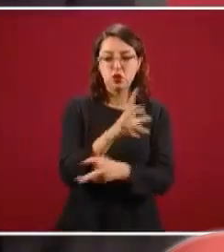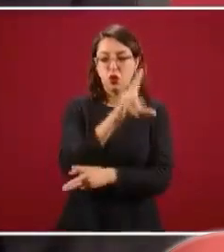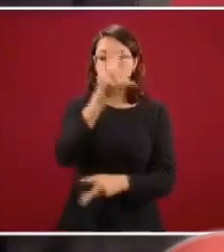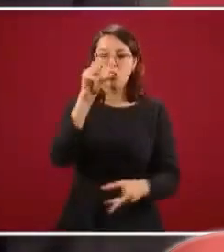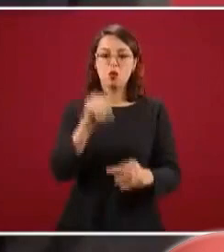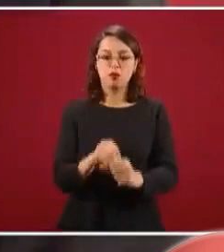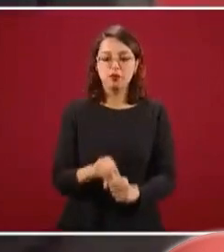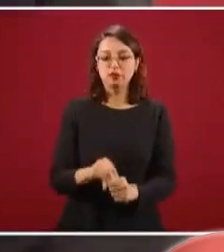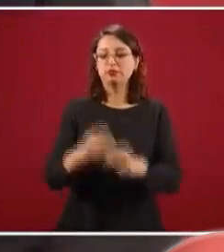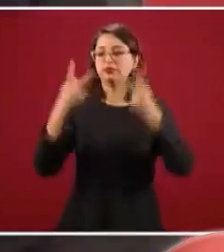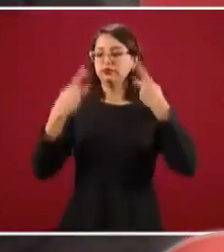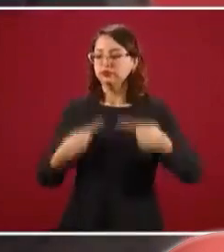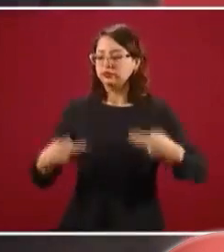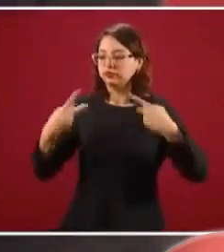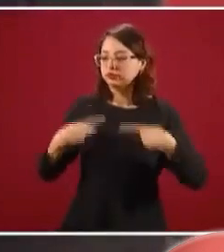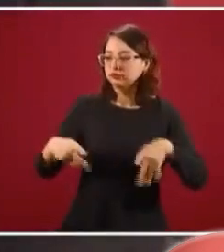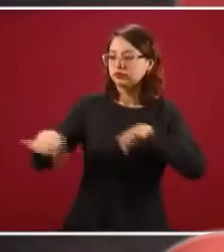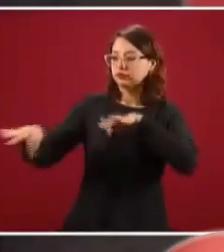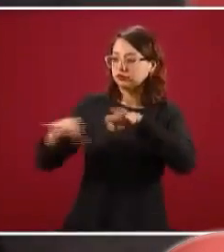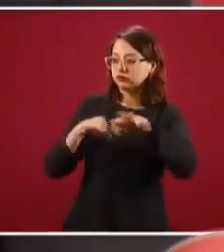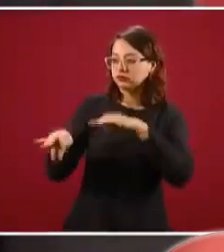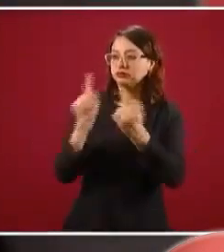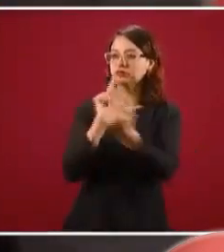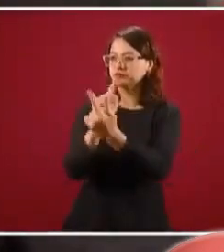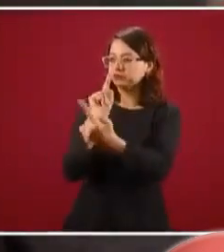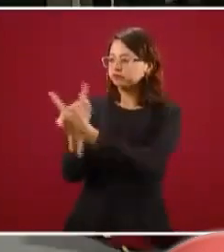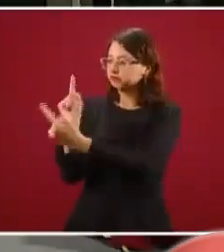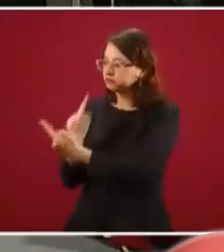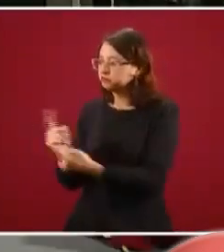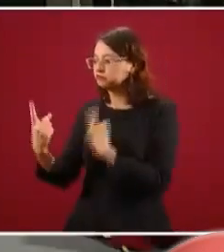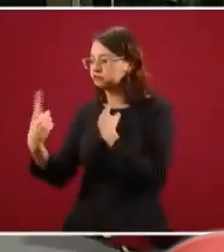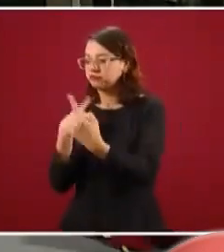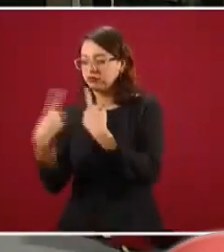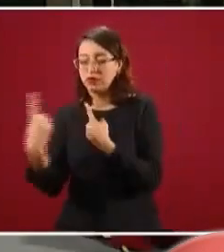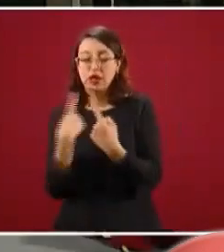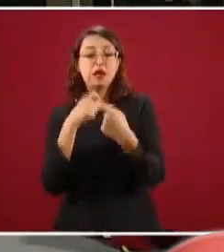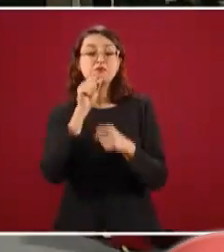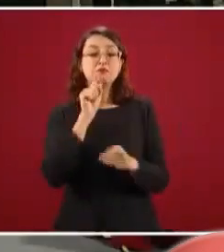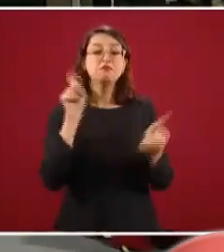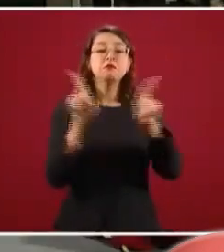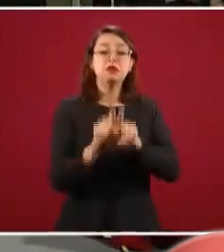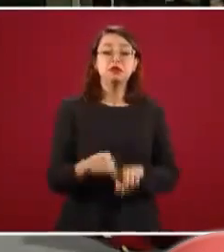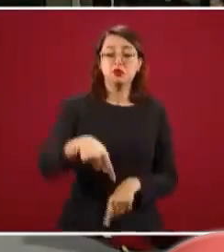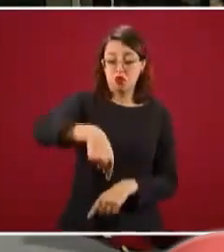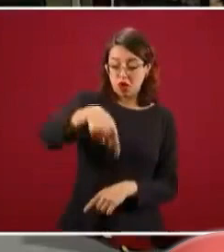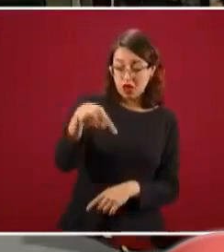hablando con los trabajadores, incluso aquí, desde